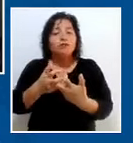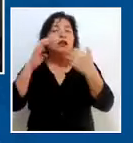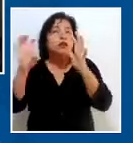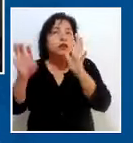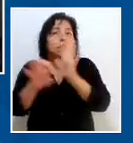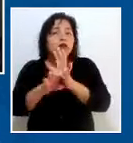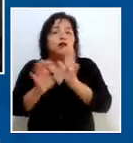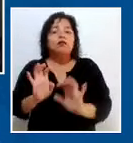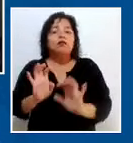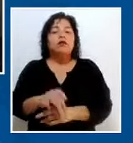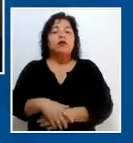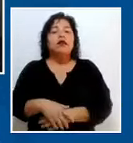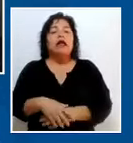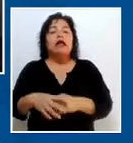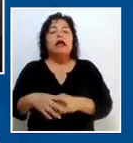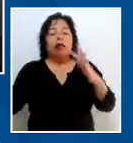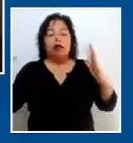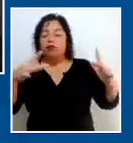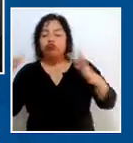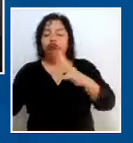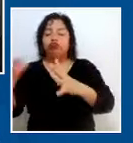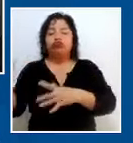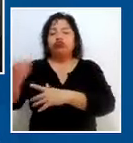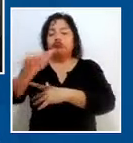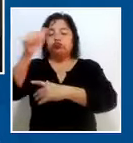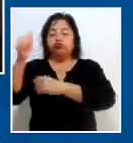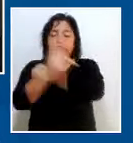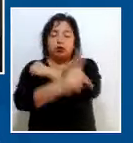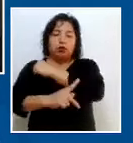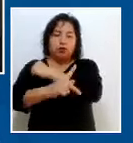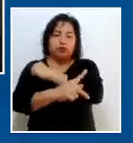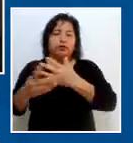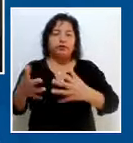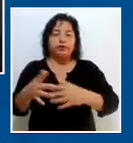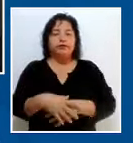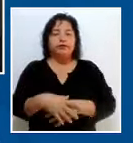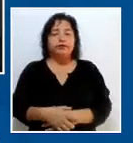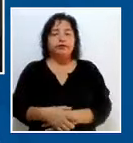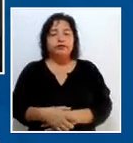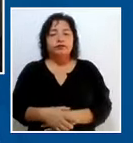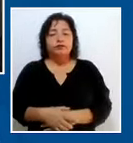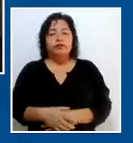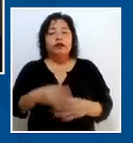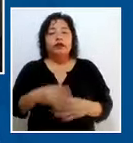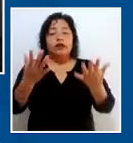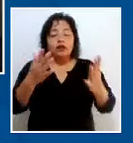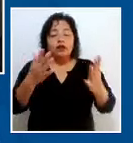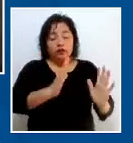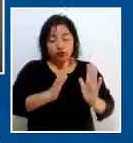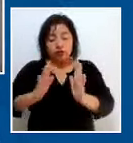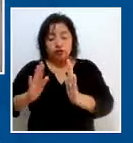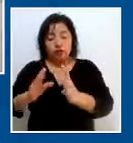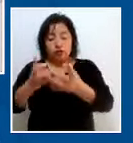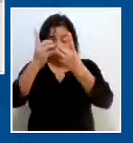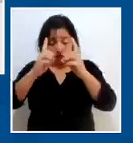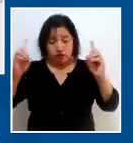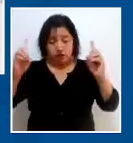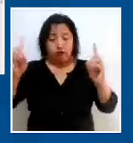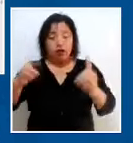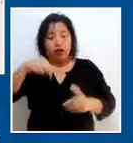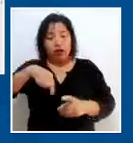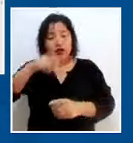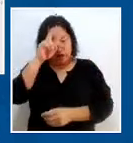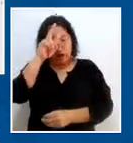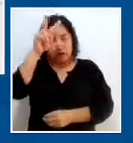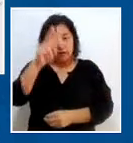por ejemplo, de guerra exterior que tenga que ver con también el ordenamiento democrático de nuestro país. Entonces,